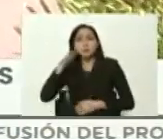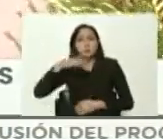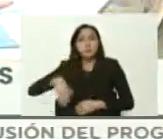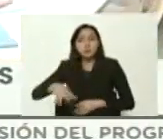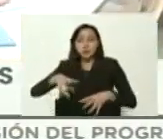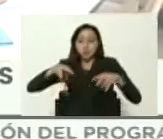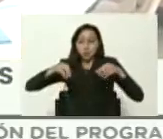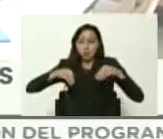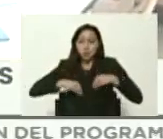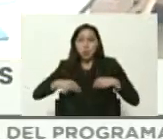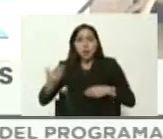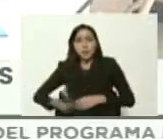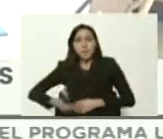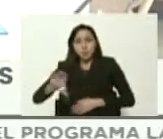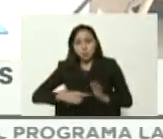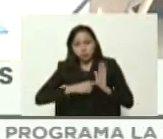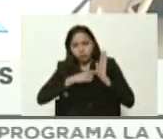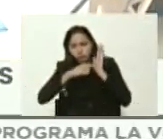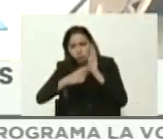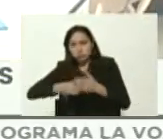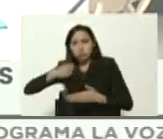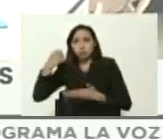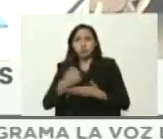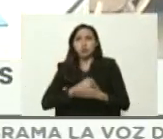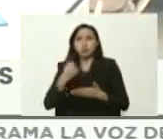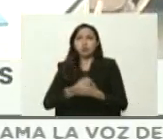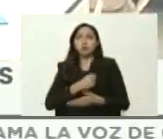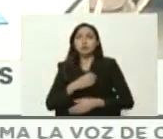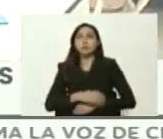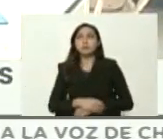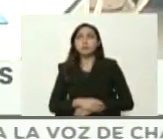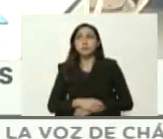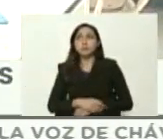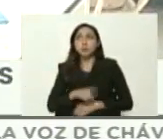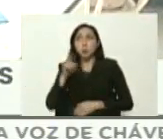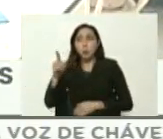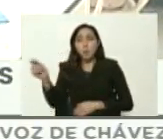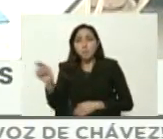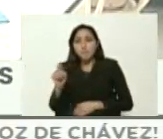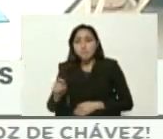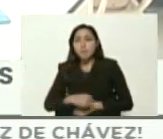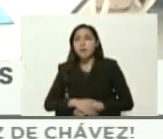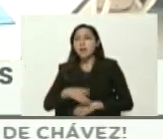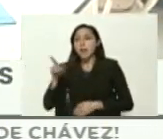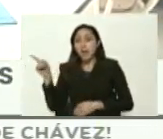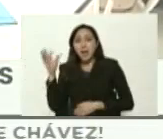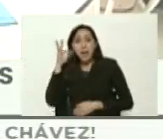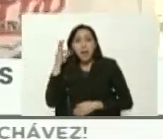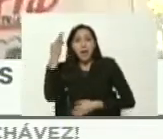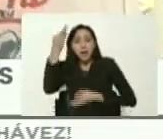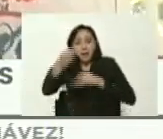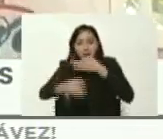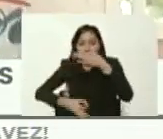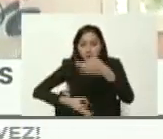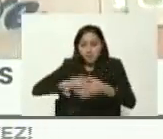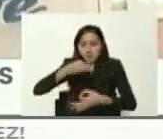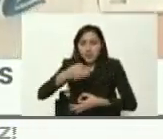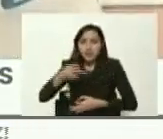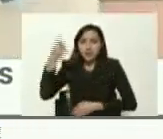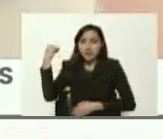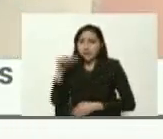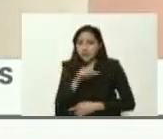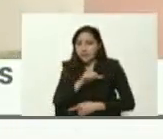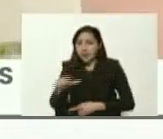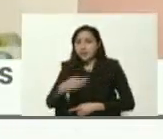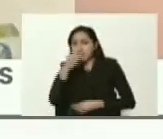asumido el protagonismo. Eso lo hemos logrado bajar ya a ciclos de menos de un mes. Ahorita ella va a explicar todo el esfuerzo que están haciendo. La semana pasada se